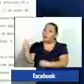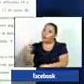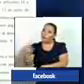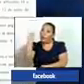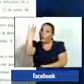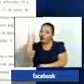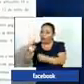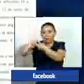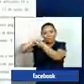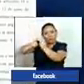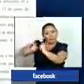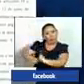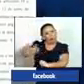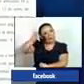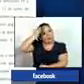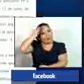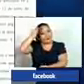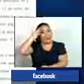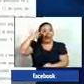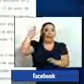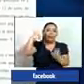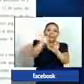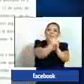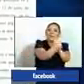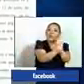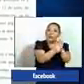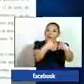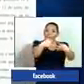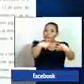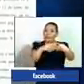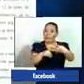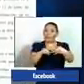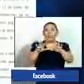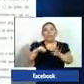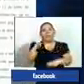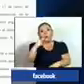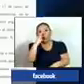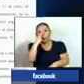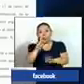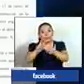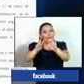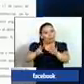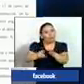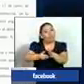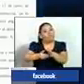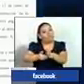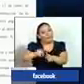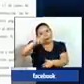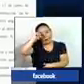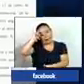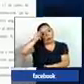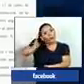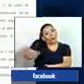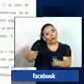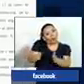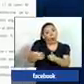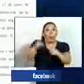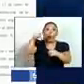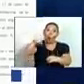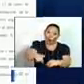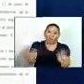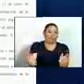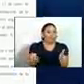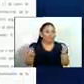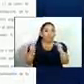porque recordemos que si este decreto hubiese entrado en vigencia, el 7 de junio se hubiera activado el transporte público. Ahora la Sala le está diciendo a la